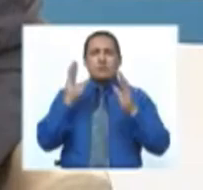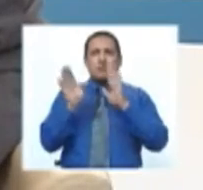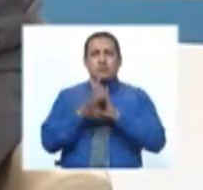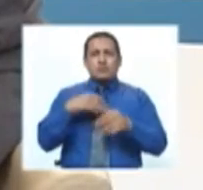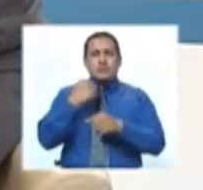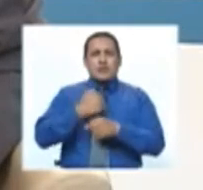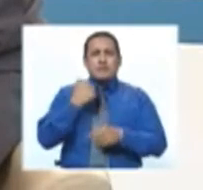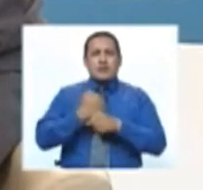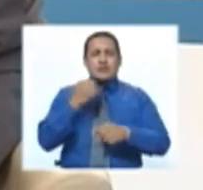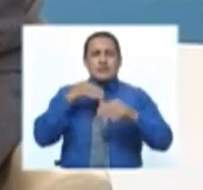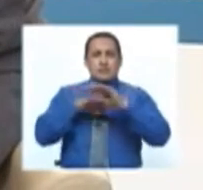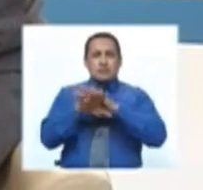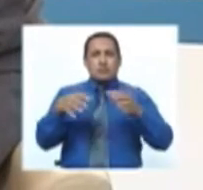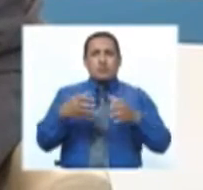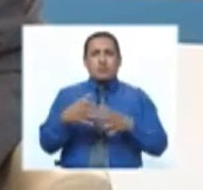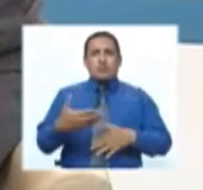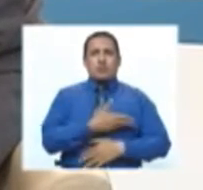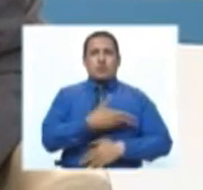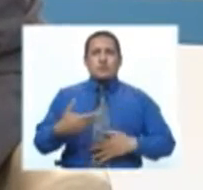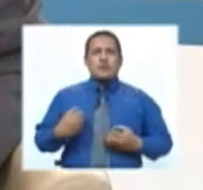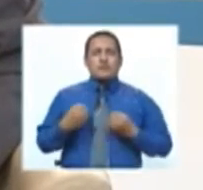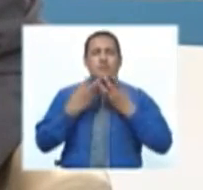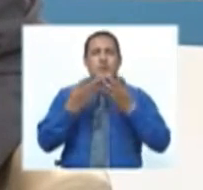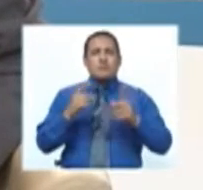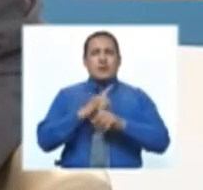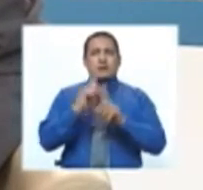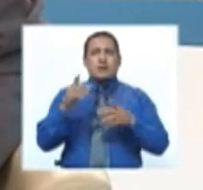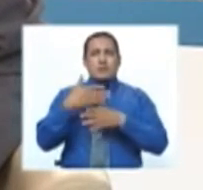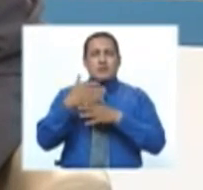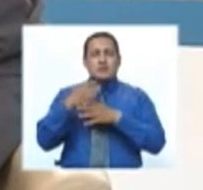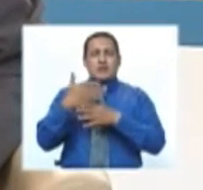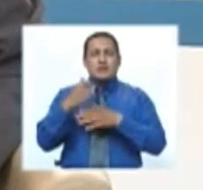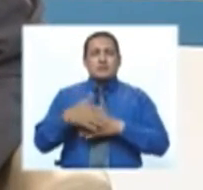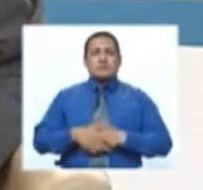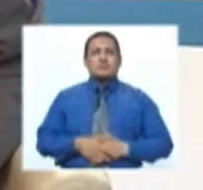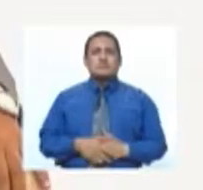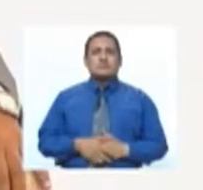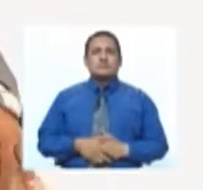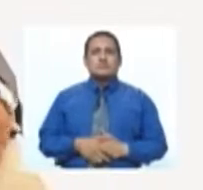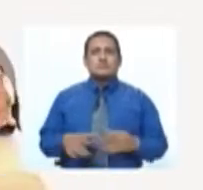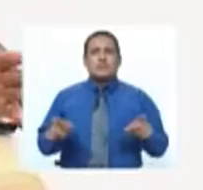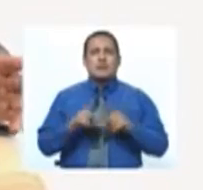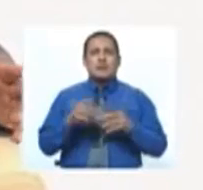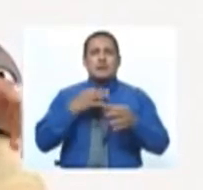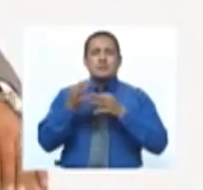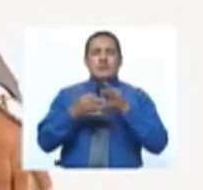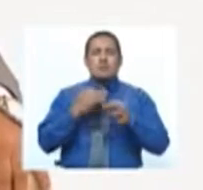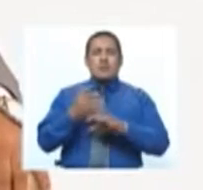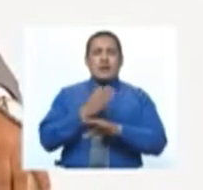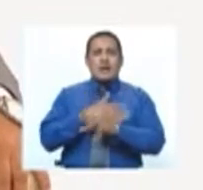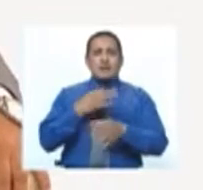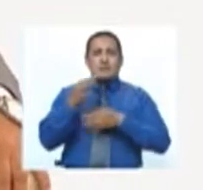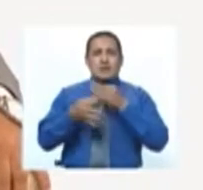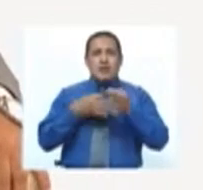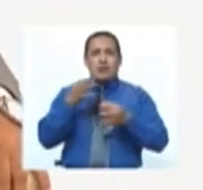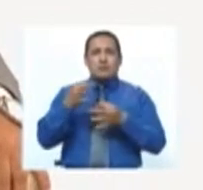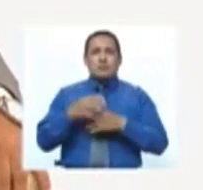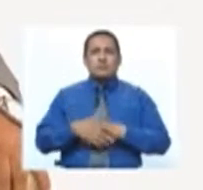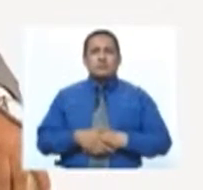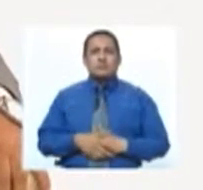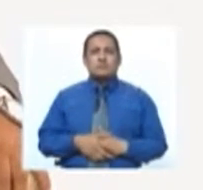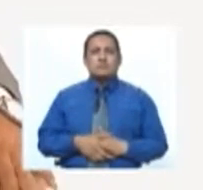con que trabaje en esa entidad que ha llamado a remate para no participar? Bueno, acotando a lo anteriormente